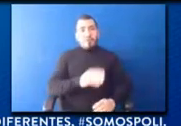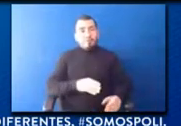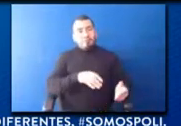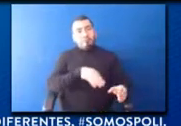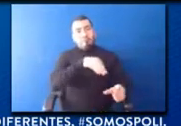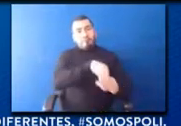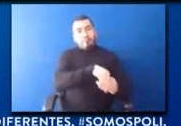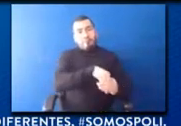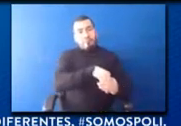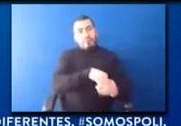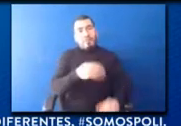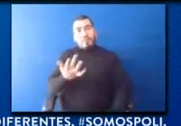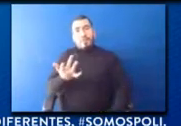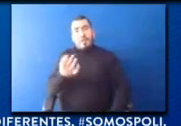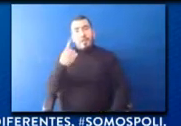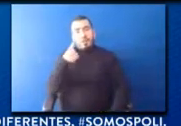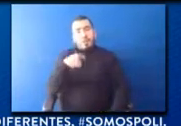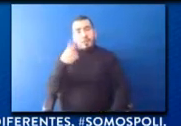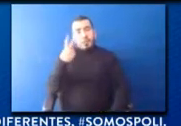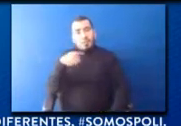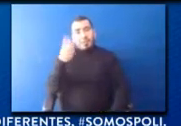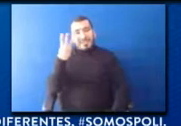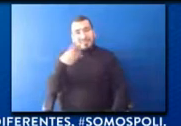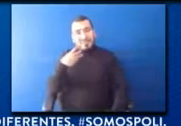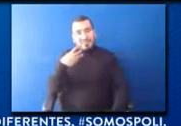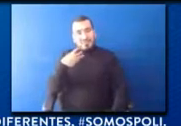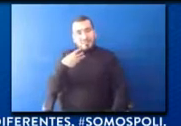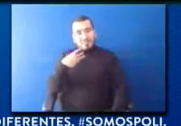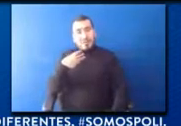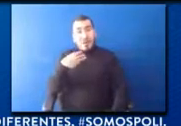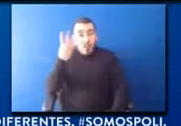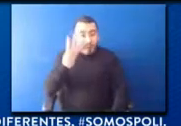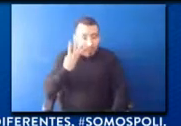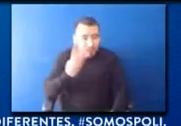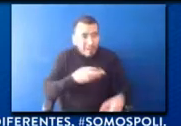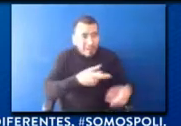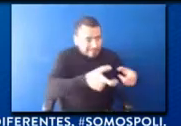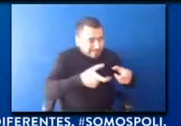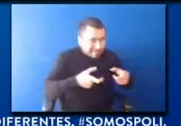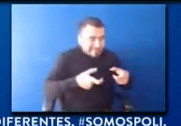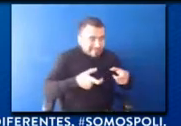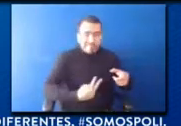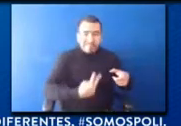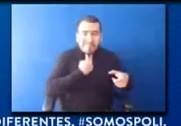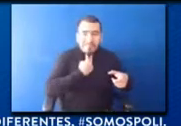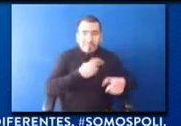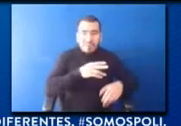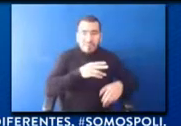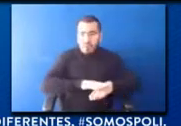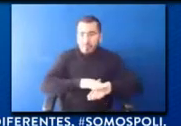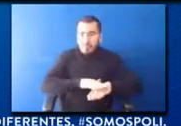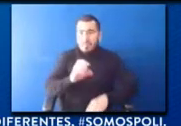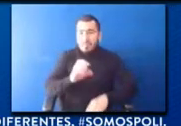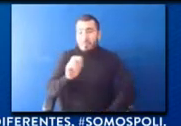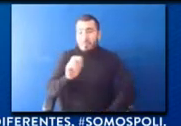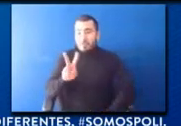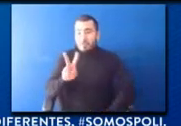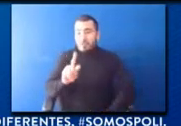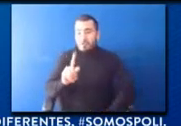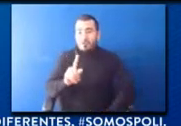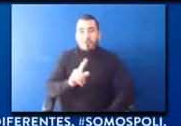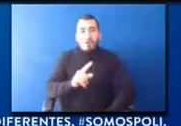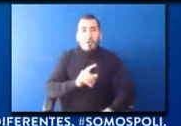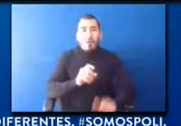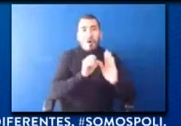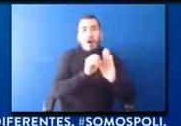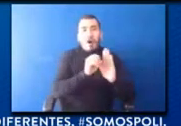mal hecha la cadena, en 2 o al 4 día usted se entera que se lo devolvieron porque no es la causal 02, que es la causal de fondos